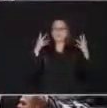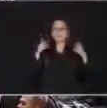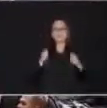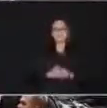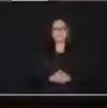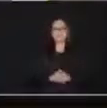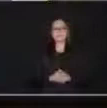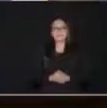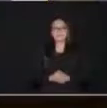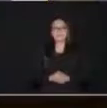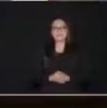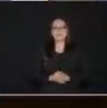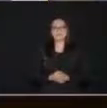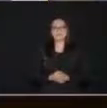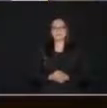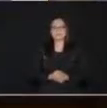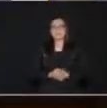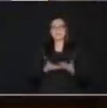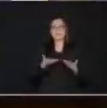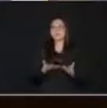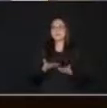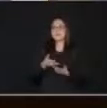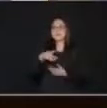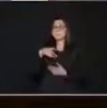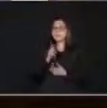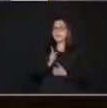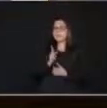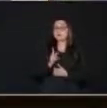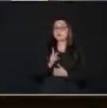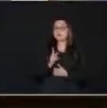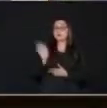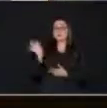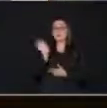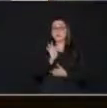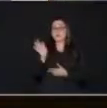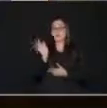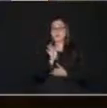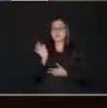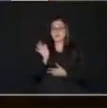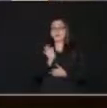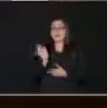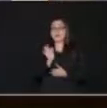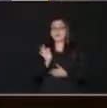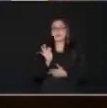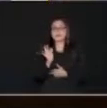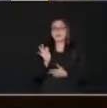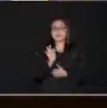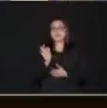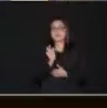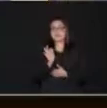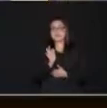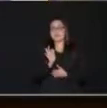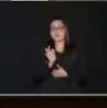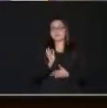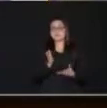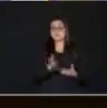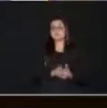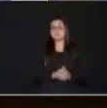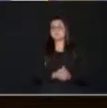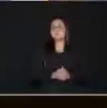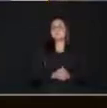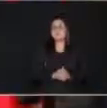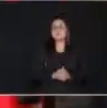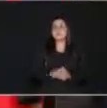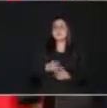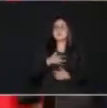de presidentes municipales, porque como se declaró antirreeleccionista, pues bueno, hay que hacerlo realidad ya, en